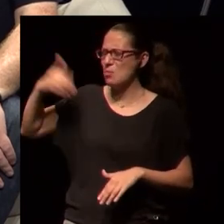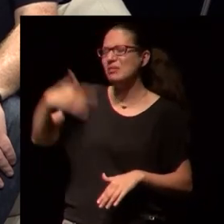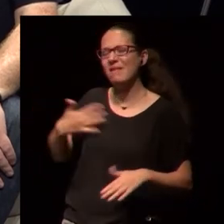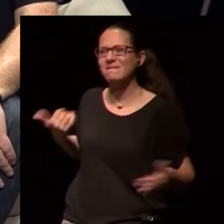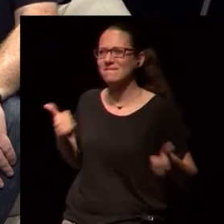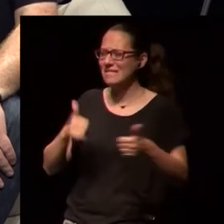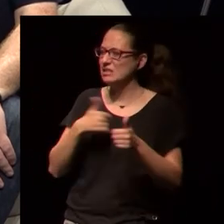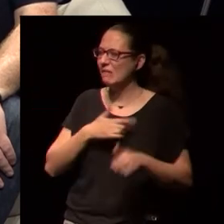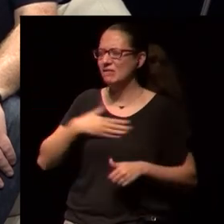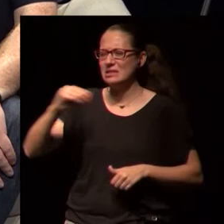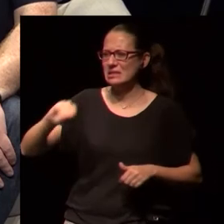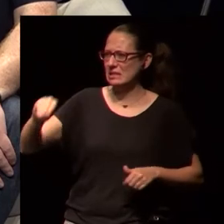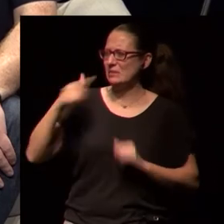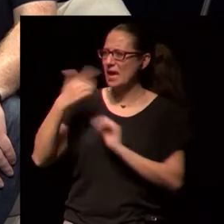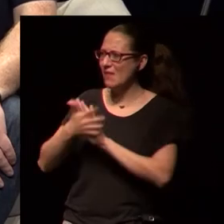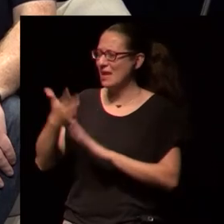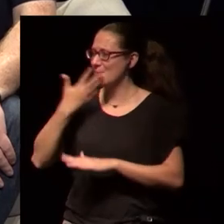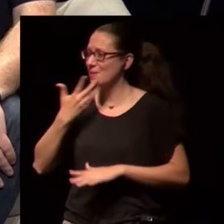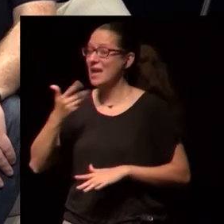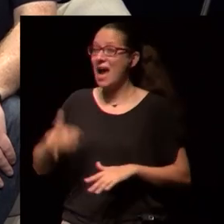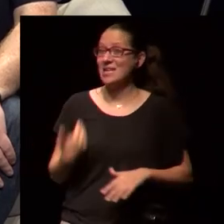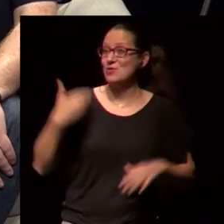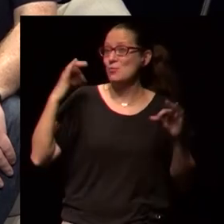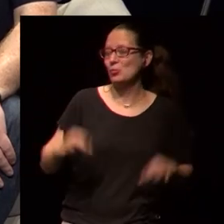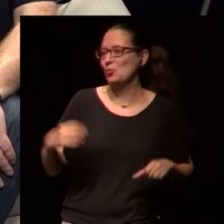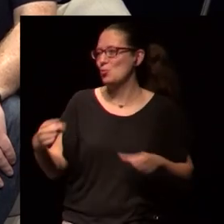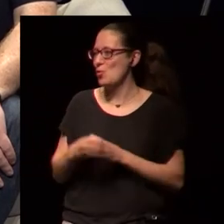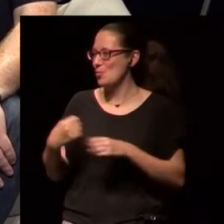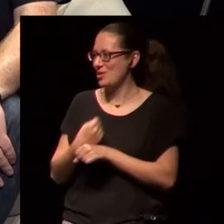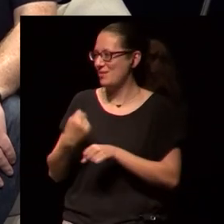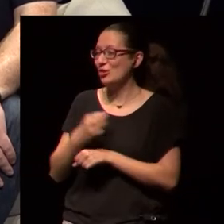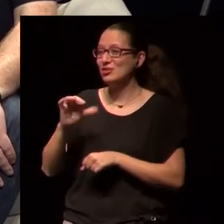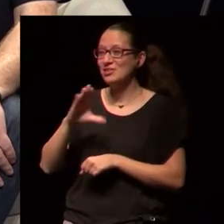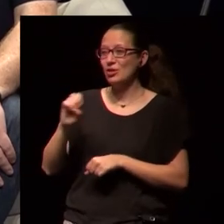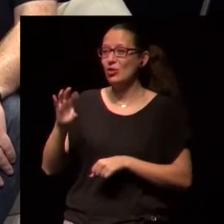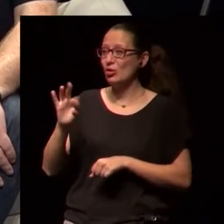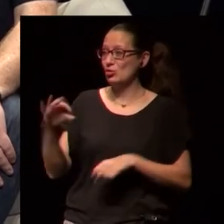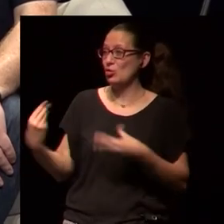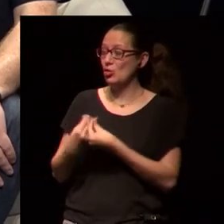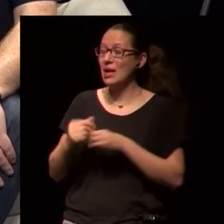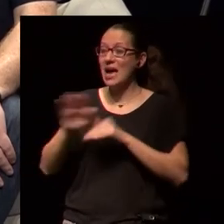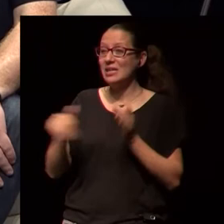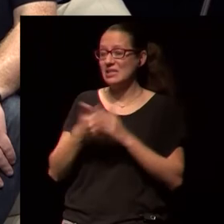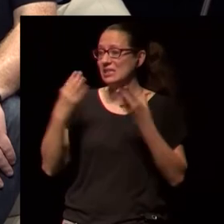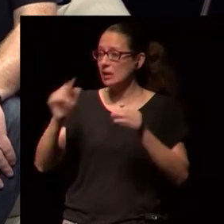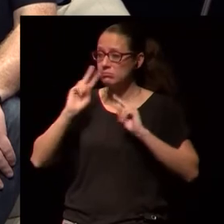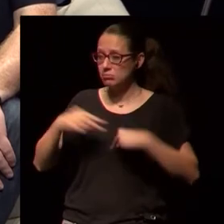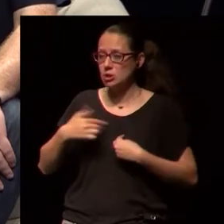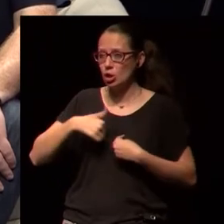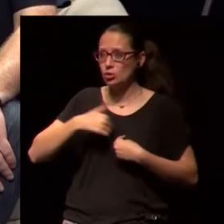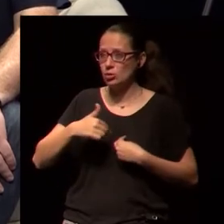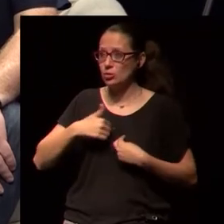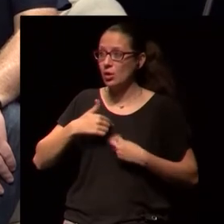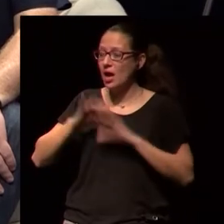Y ayer la tuve en el grupo de trabajo que estaba con Scott. Y estamos tan inmersos en nuestro ombligo propio que a